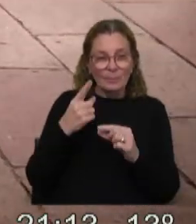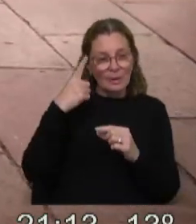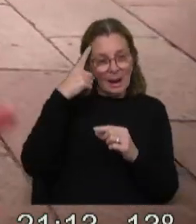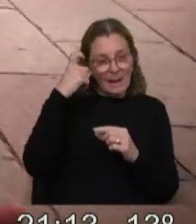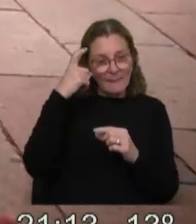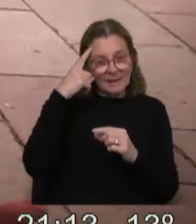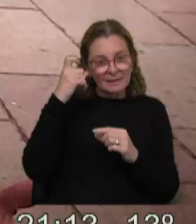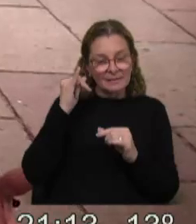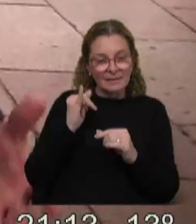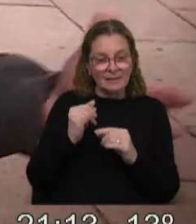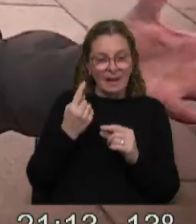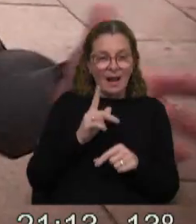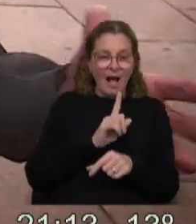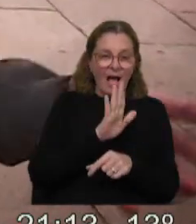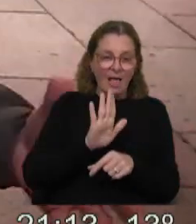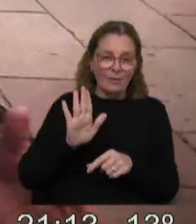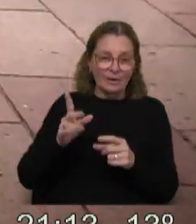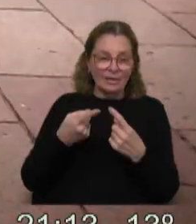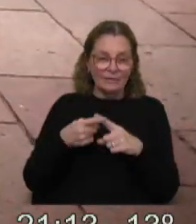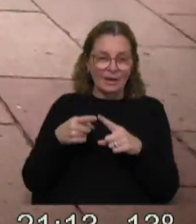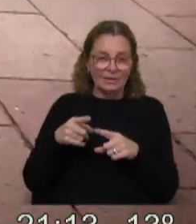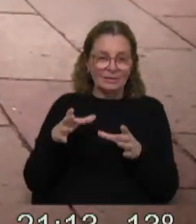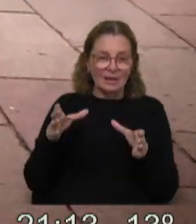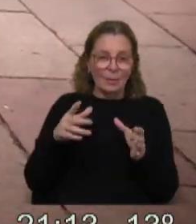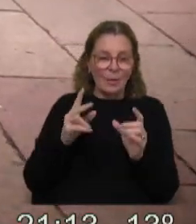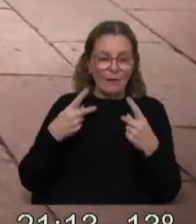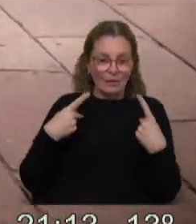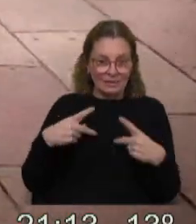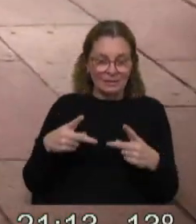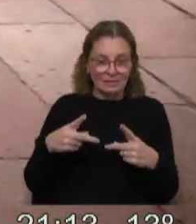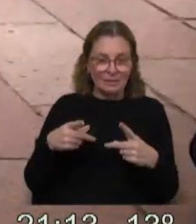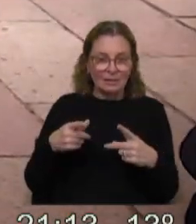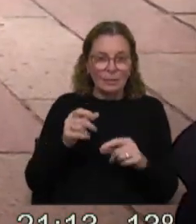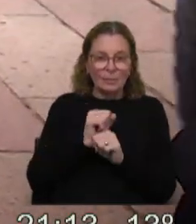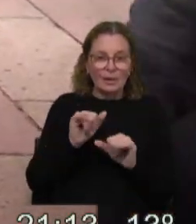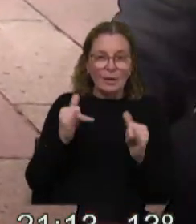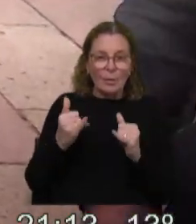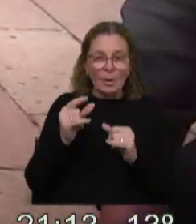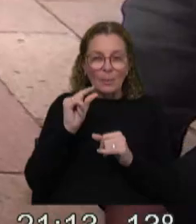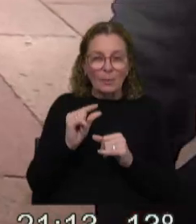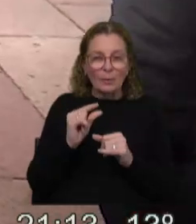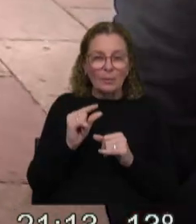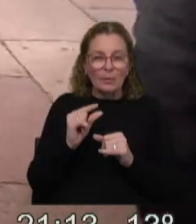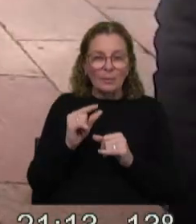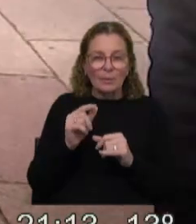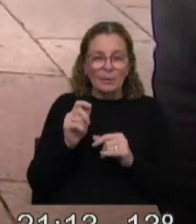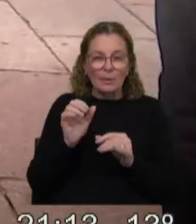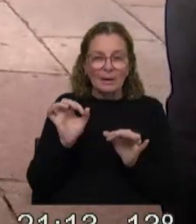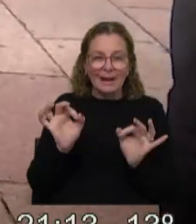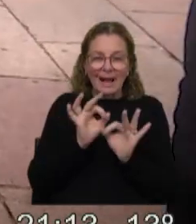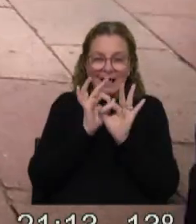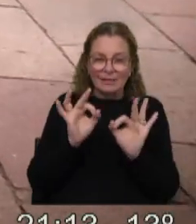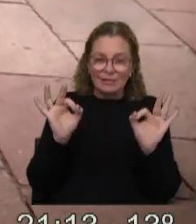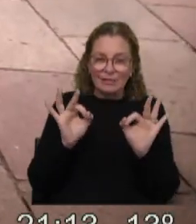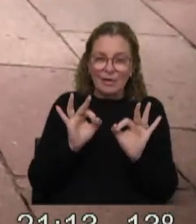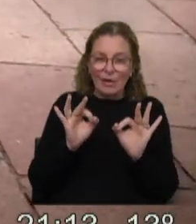experimentando todos y cada uno con las distintas grupalidades en esta recorrida, porque empezás a jugar un poco con la letra de la canción, con